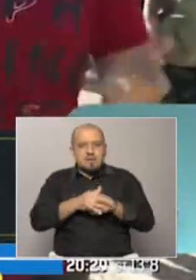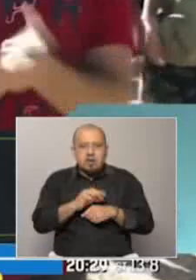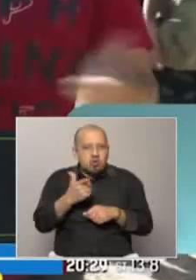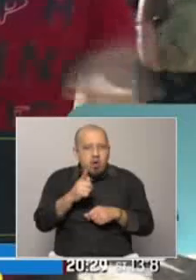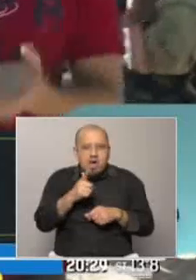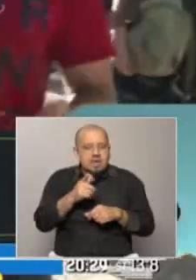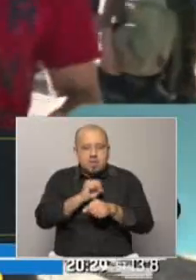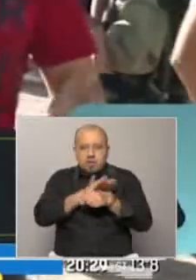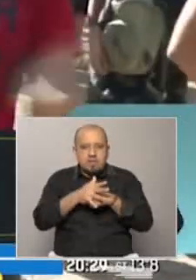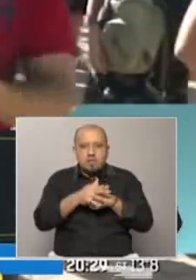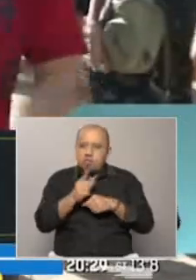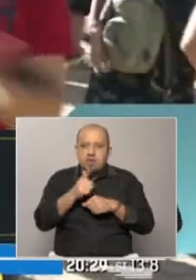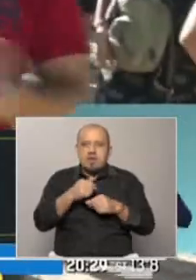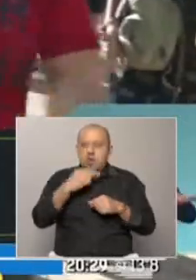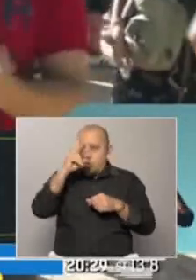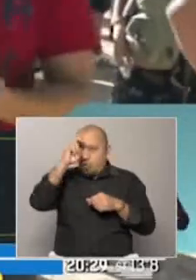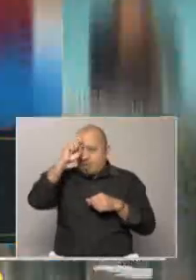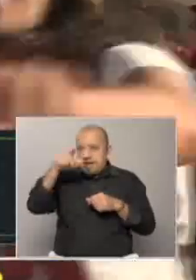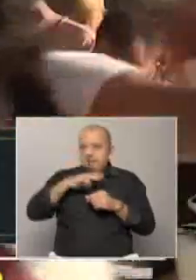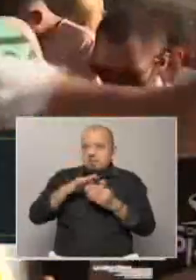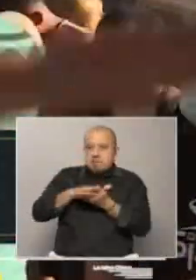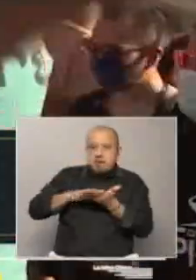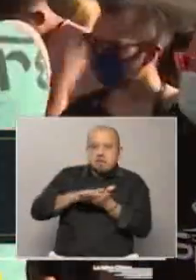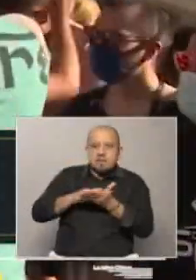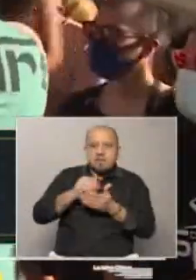existe la pandemia, los hospitales están vacíos".